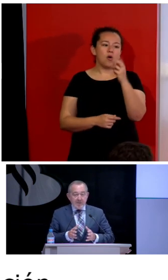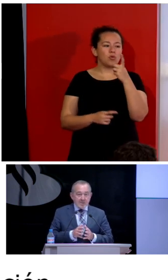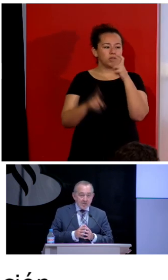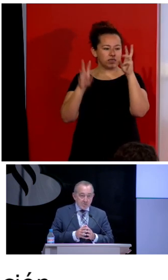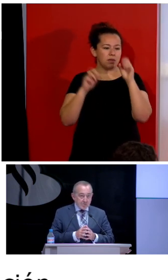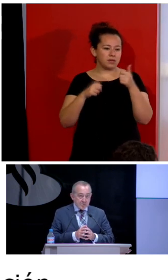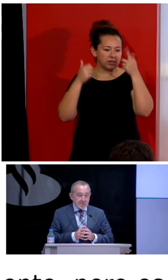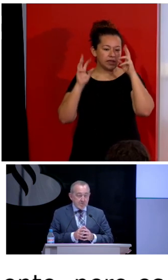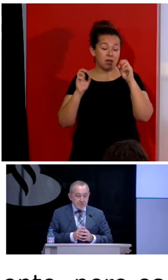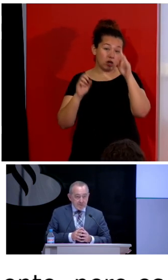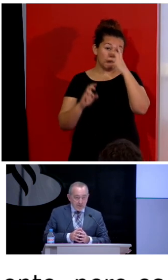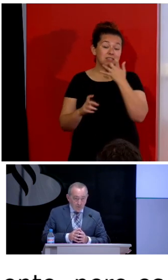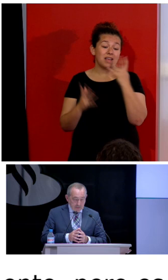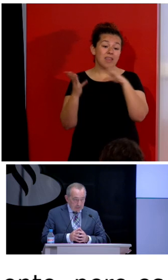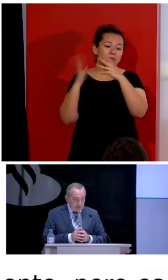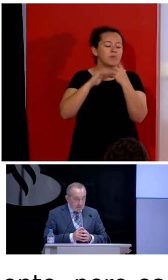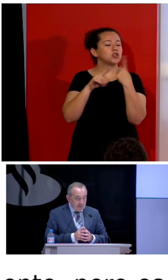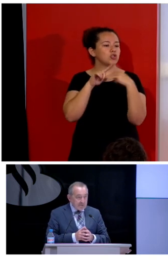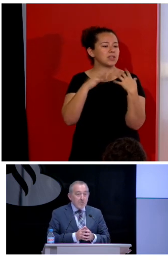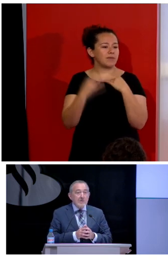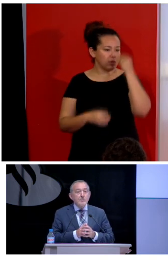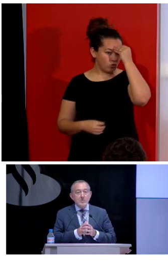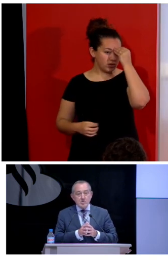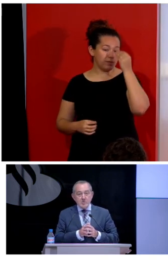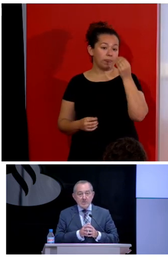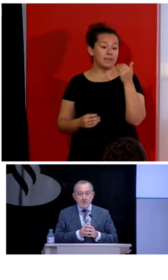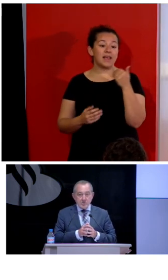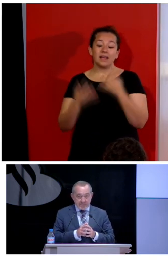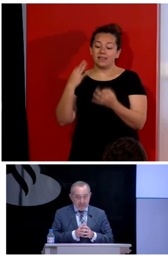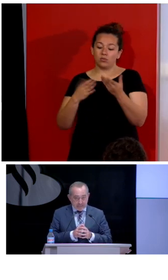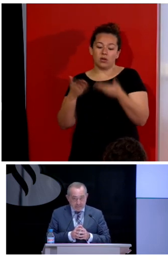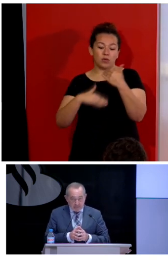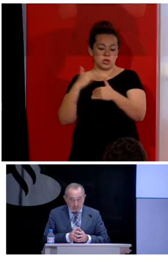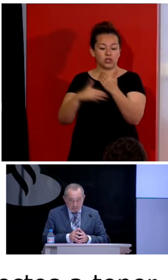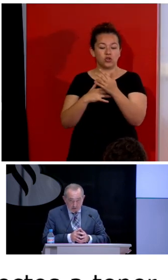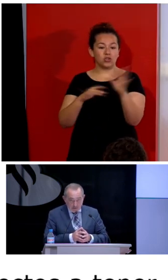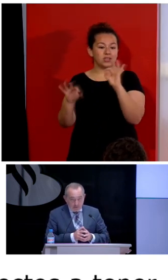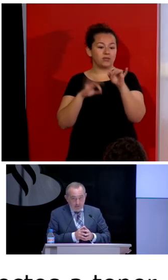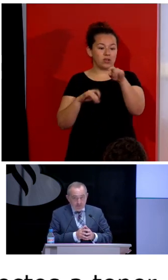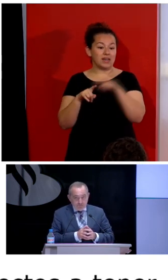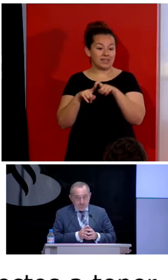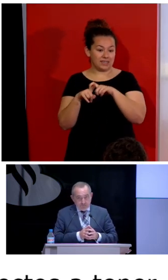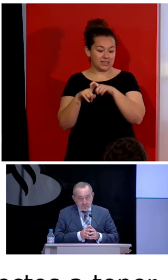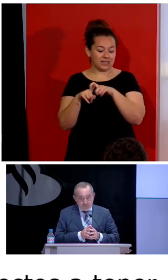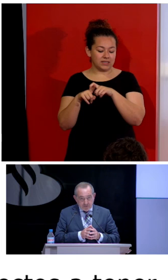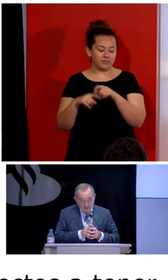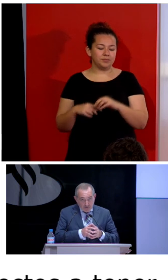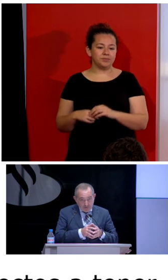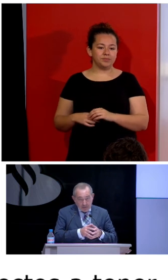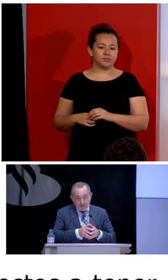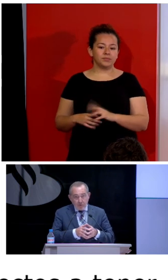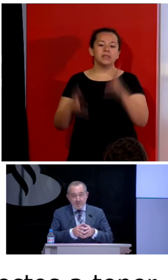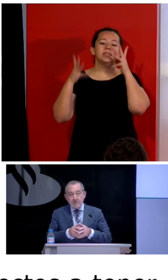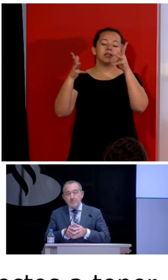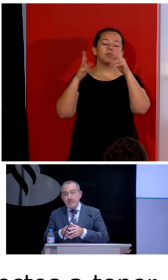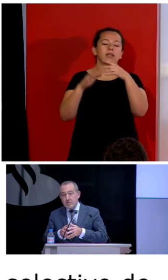sé si adaptaciones, pero sí aspectos a tener en cuenta. El tribunal de un proceso selectivo de estas características se recomienda